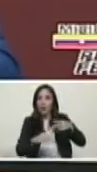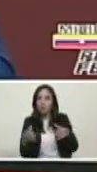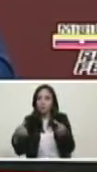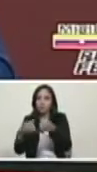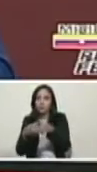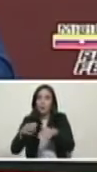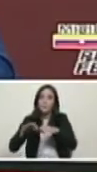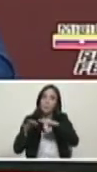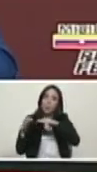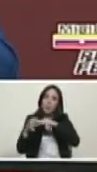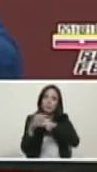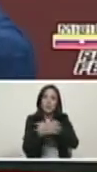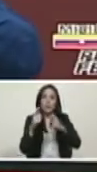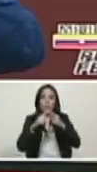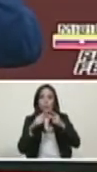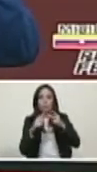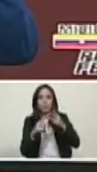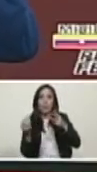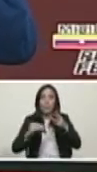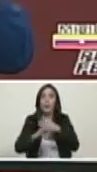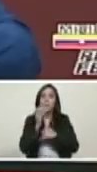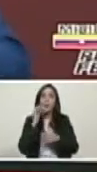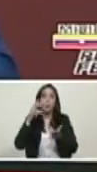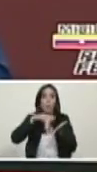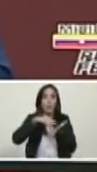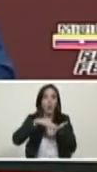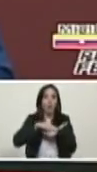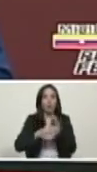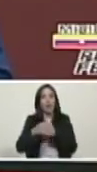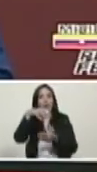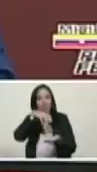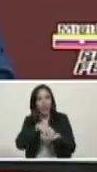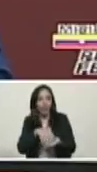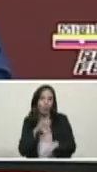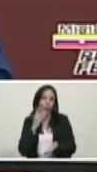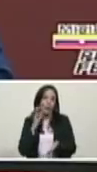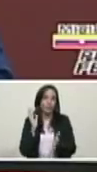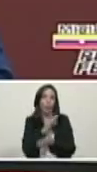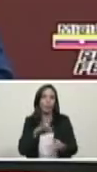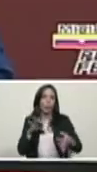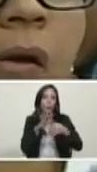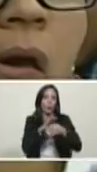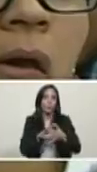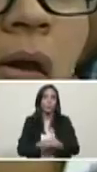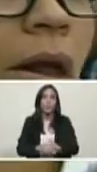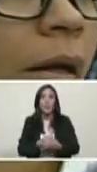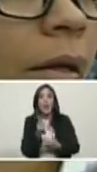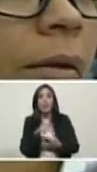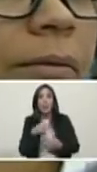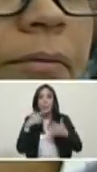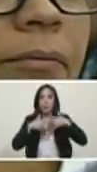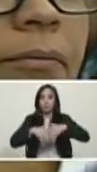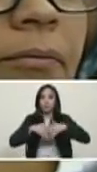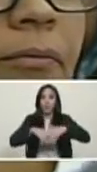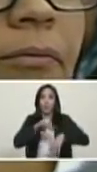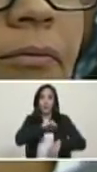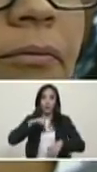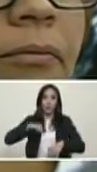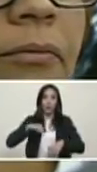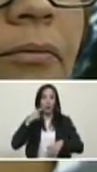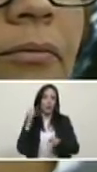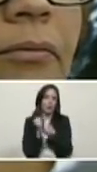municipales en el café mirando el gobierno estadal y empresarios privados